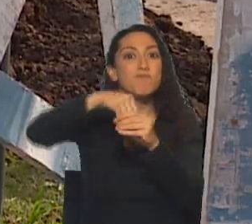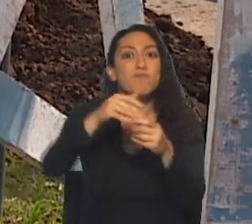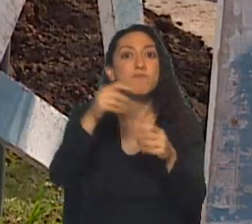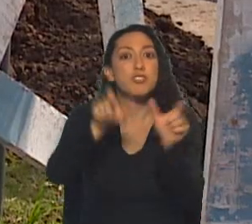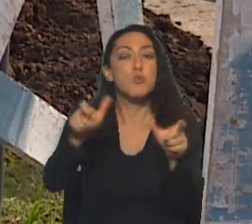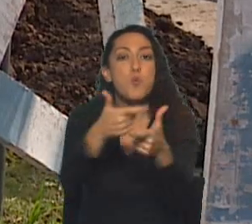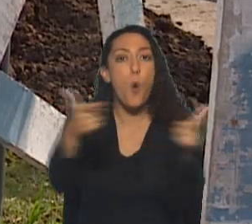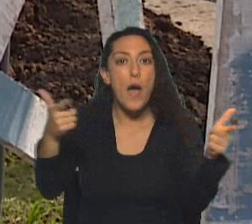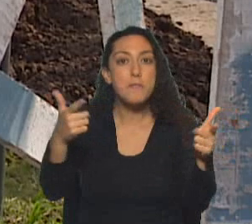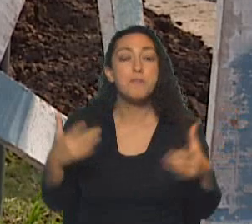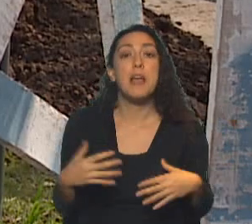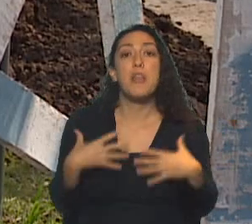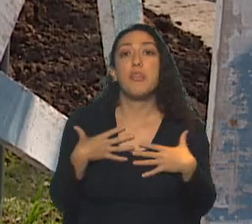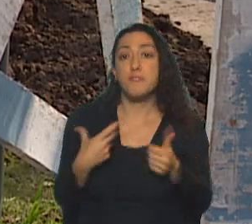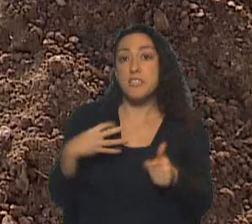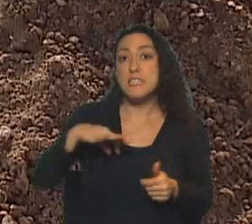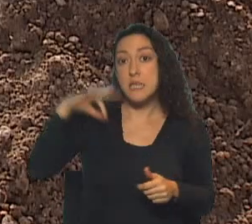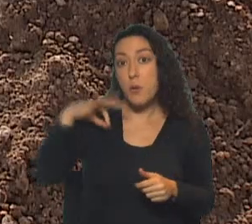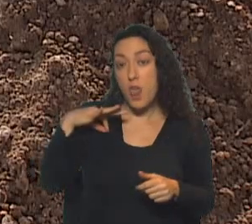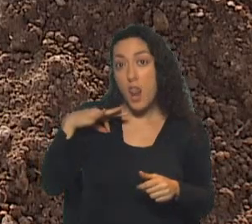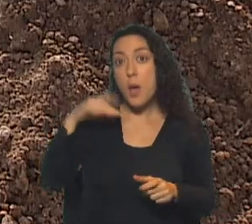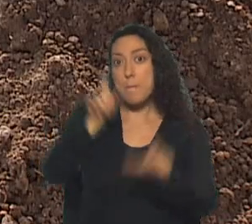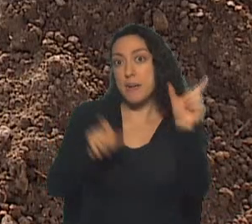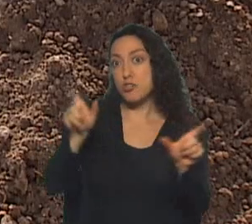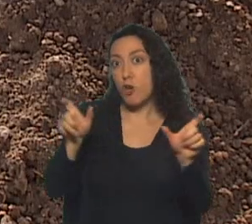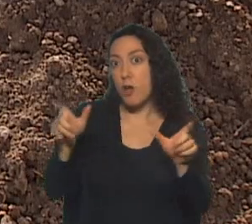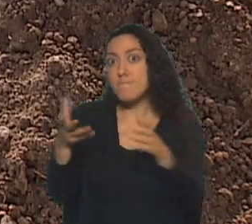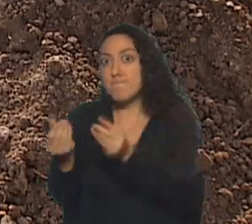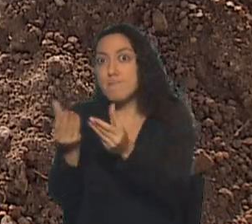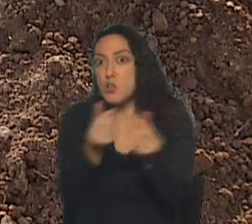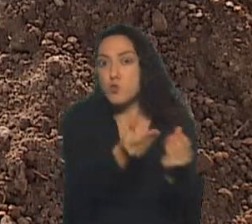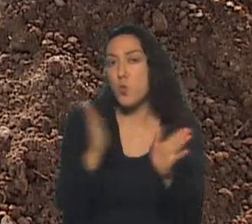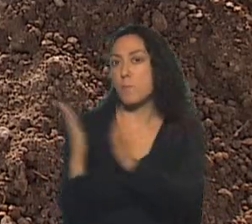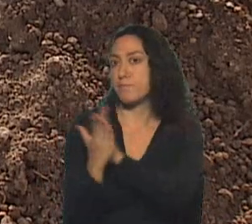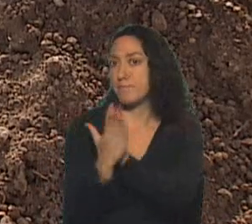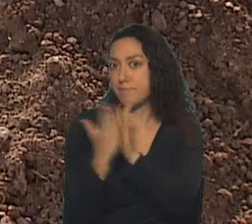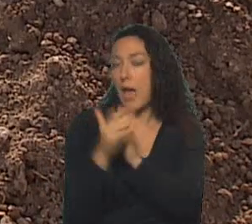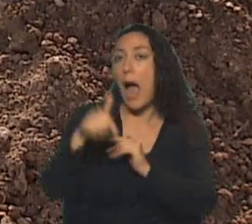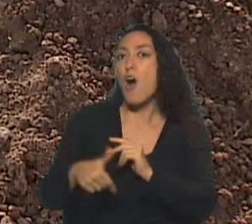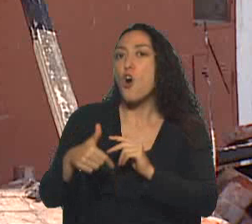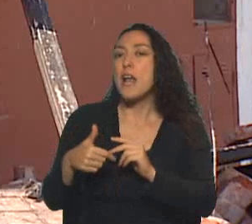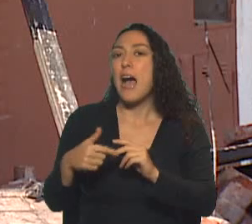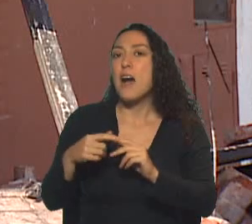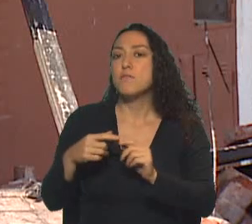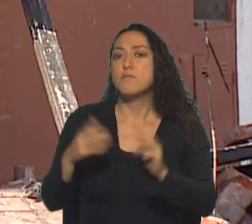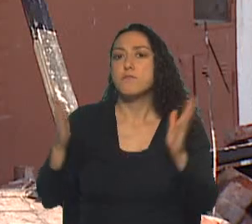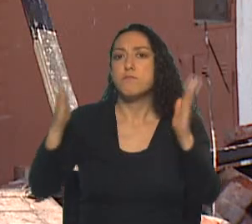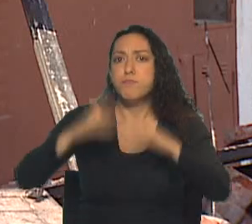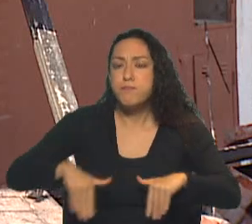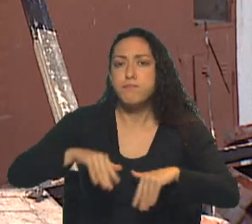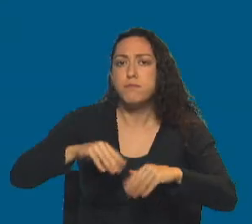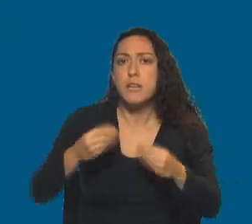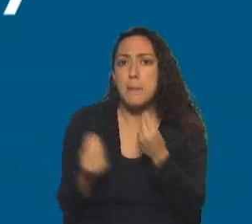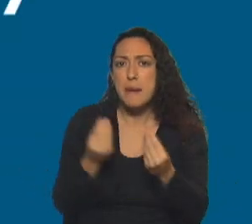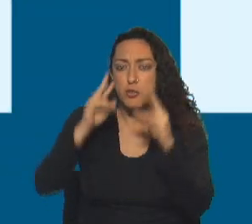evacuó a los vecinos y en estos momentos están investigando las causas del siniestro.